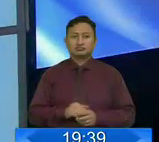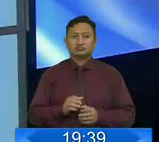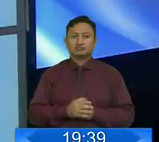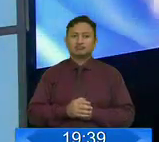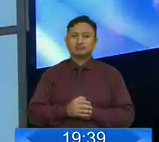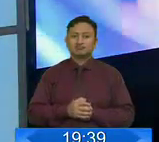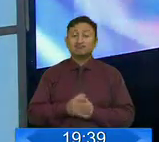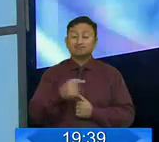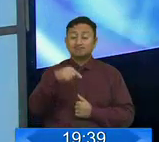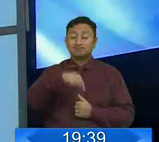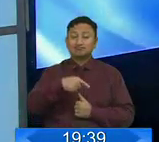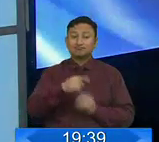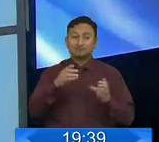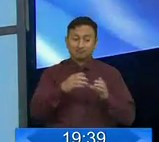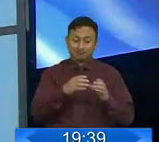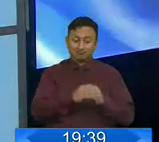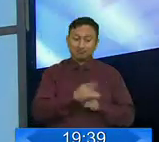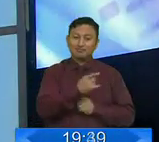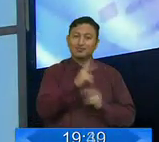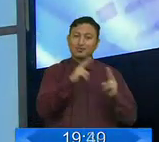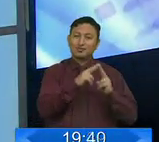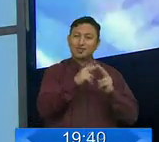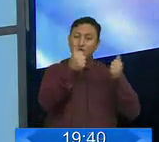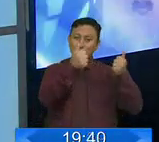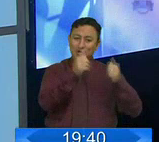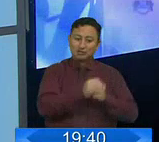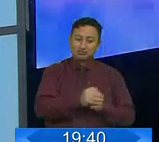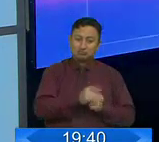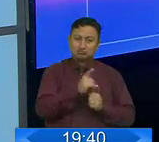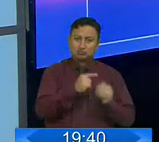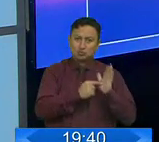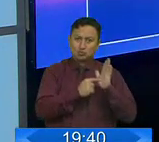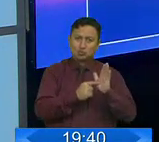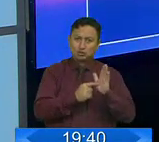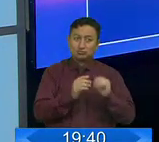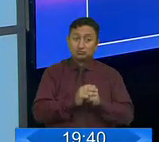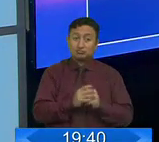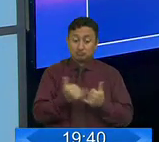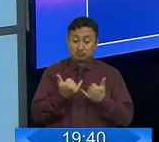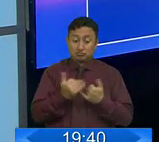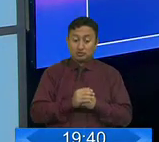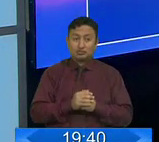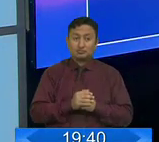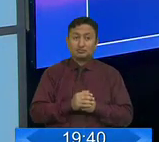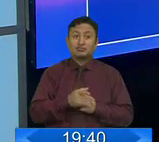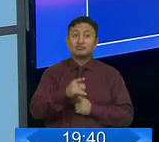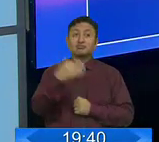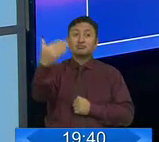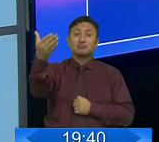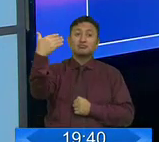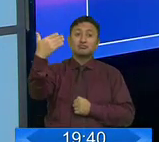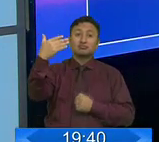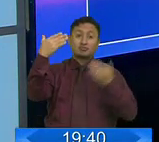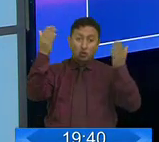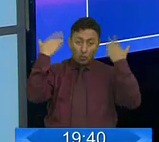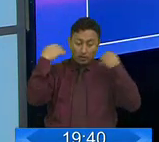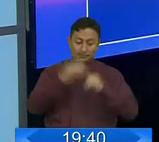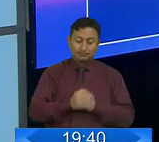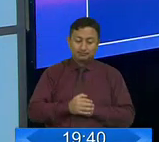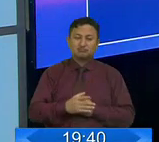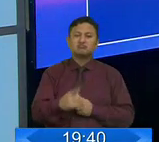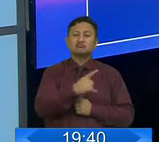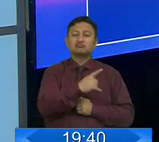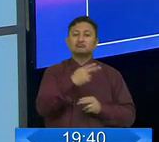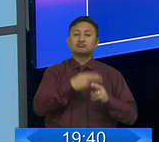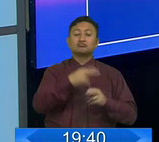En nuestro segmento Conociendo al Candidato, vamos a presentarles hoy al postulante a la Alcaldía de Guayaquil. Se trata